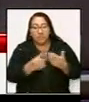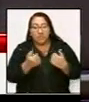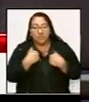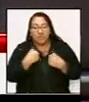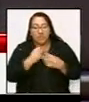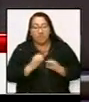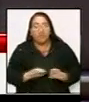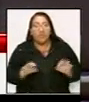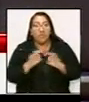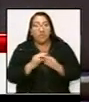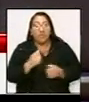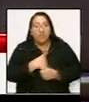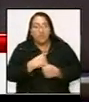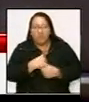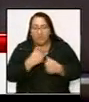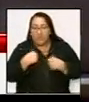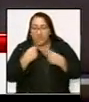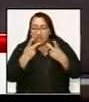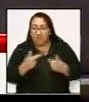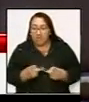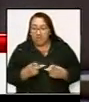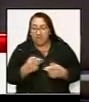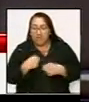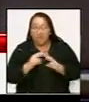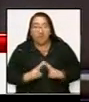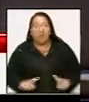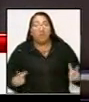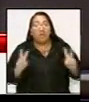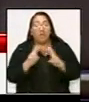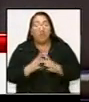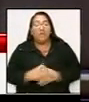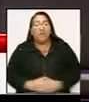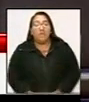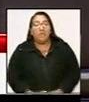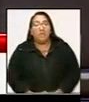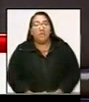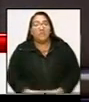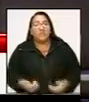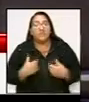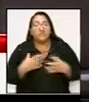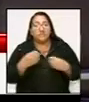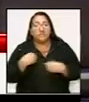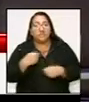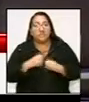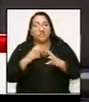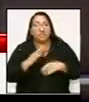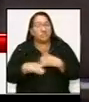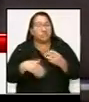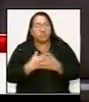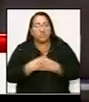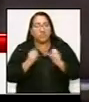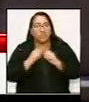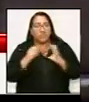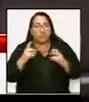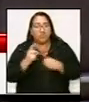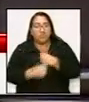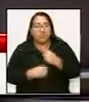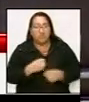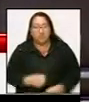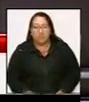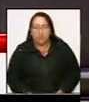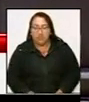valía propia, tiene virtudes, tiene valor y debe ser reconocida no solo en este día, sino todos los días del año.